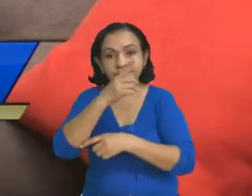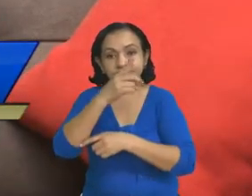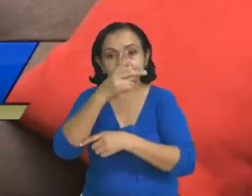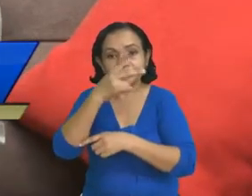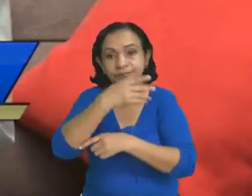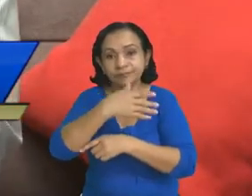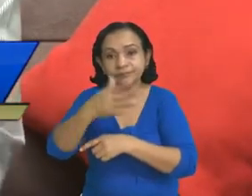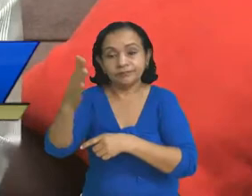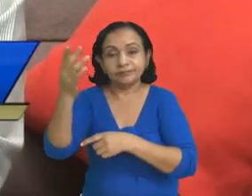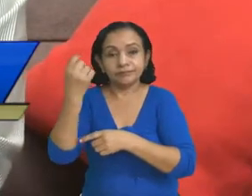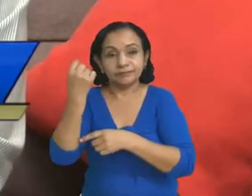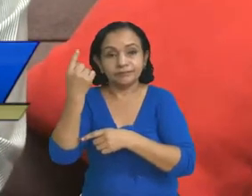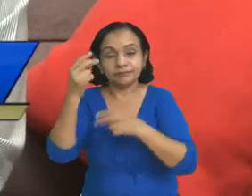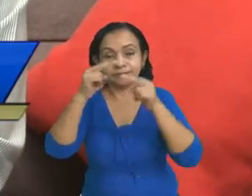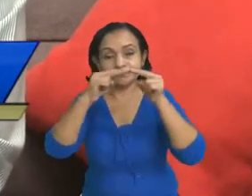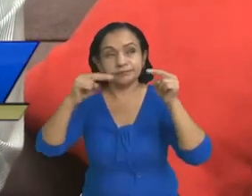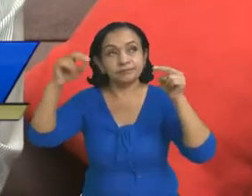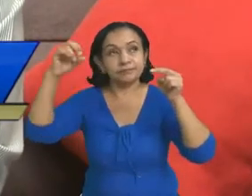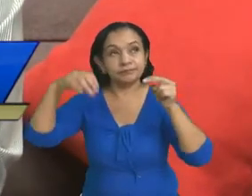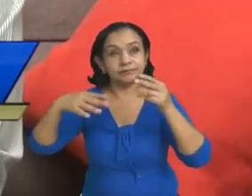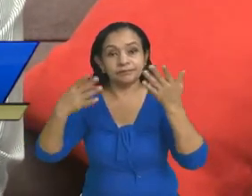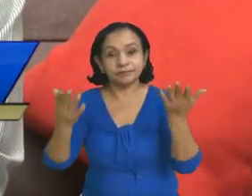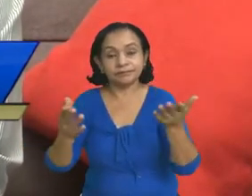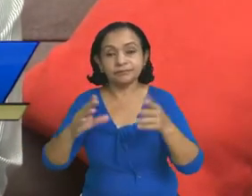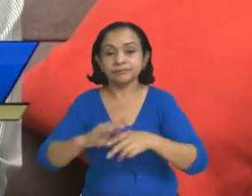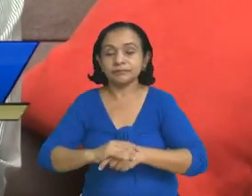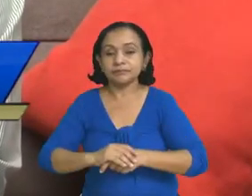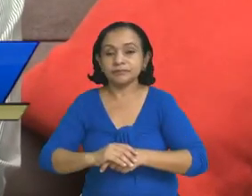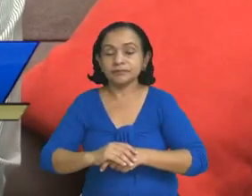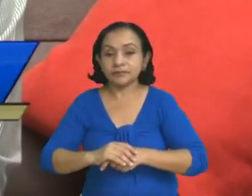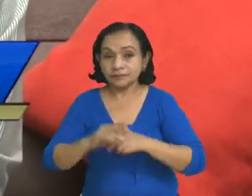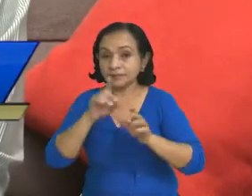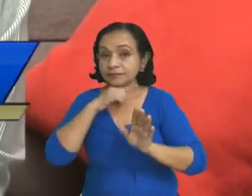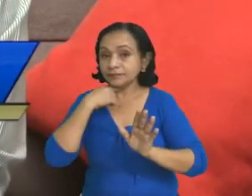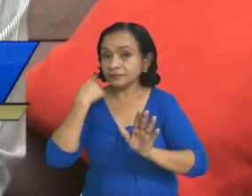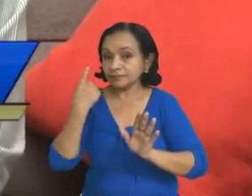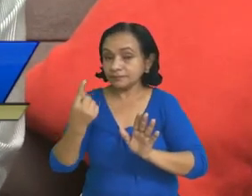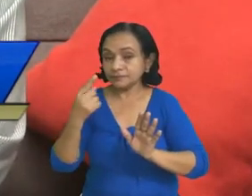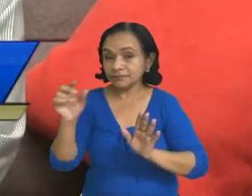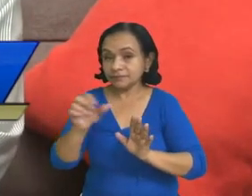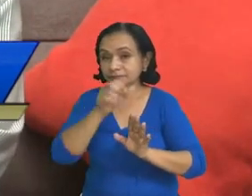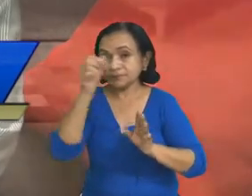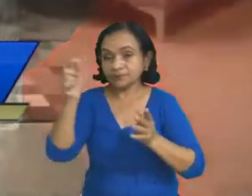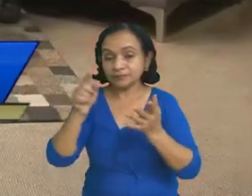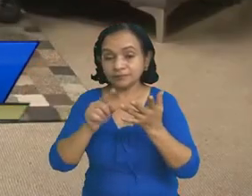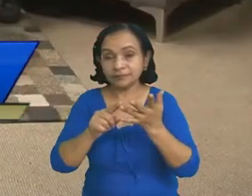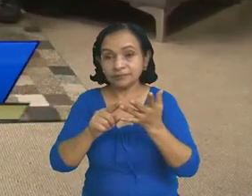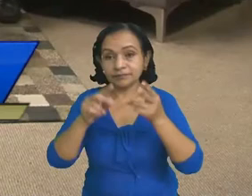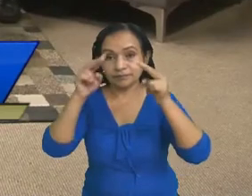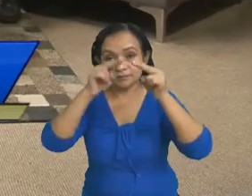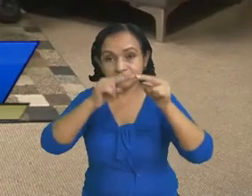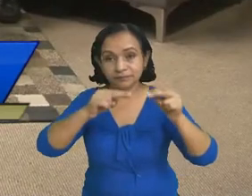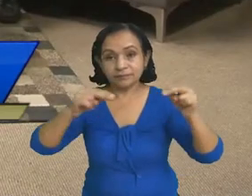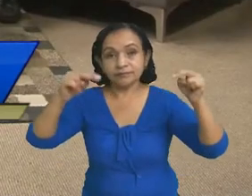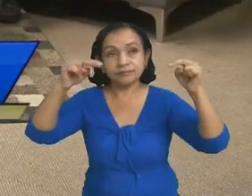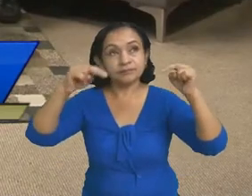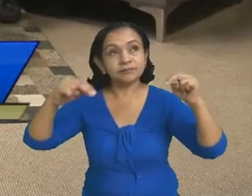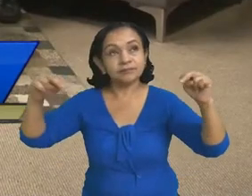¿cómo se llama? Suspensión del servicio, claro. La suspensión de la energía eléctrica, ¿verdad? Y la otra es la línea que